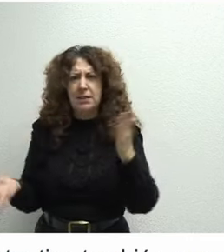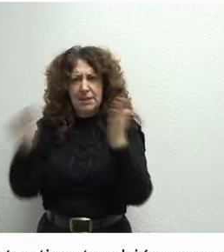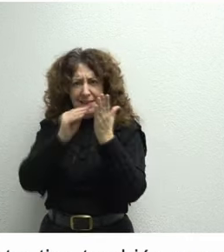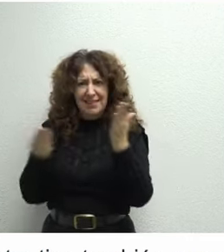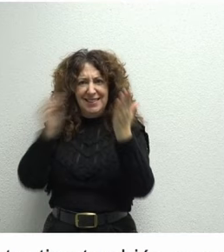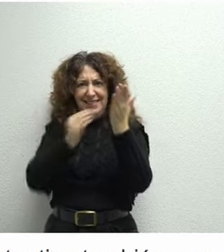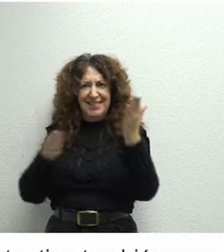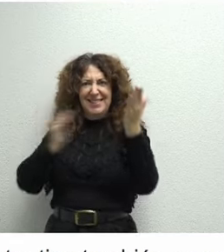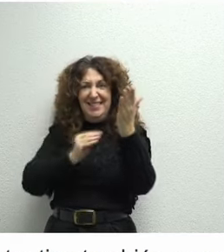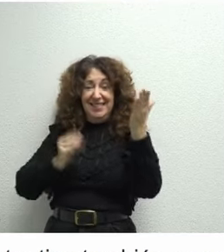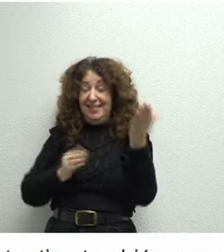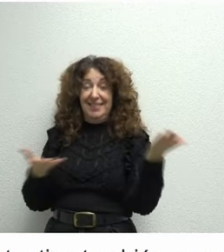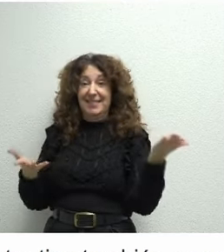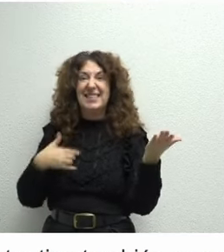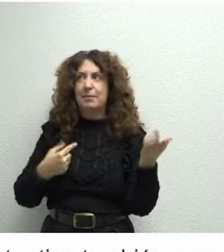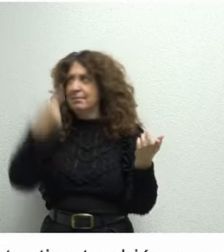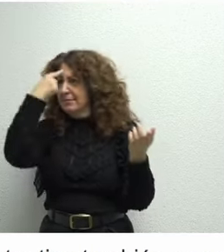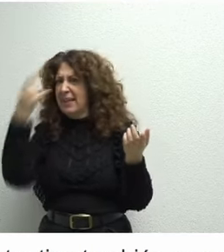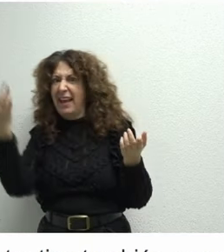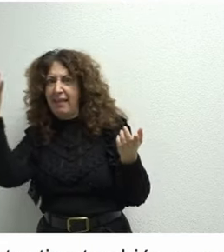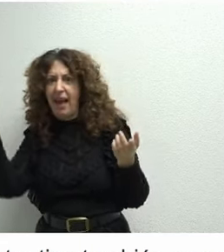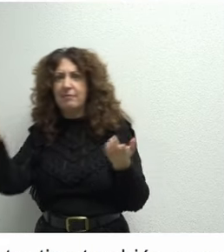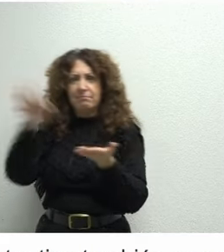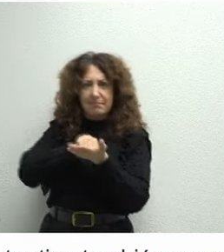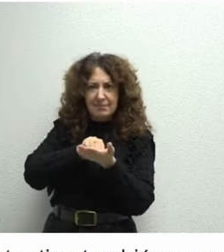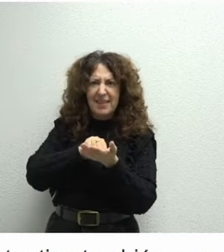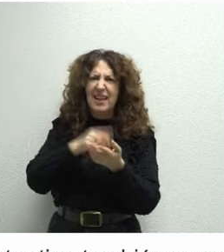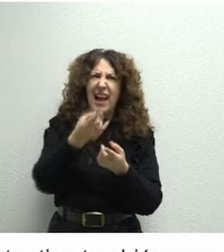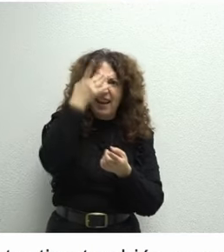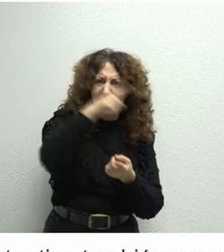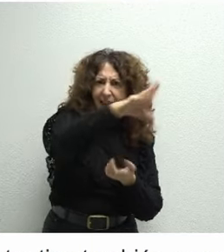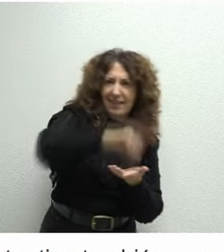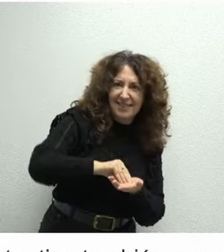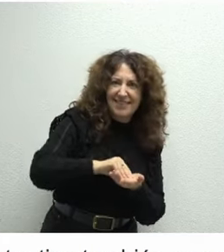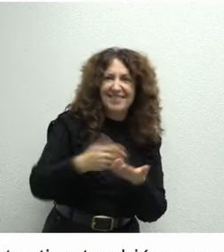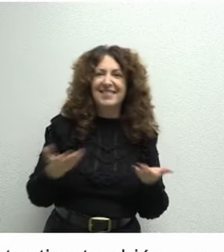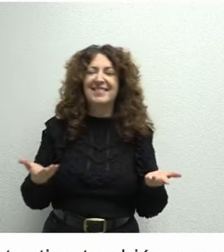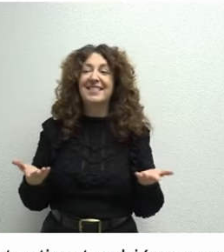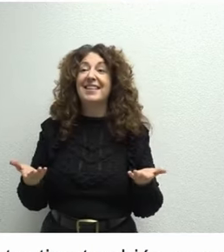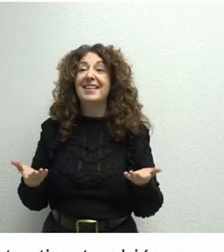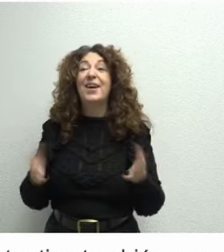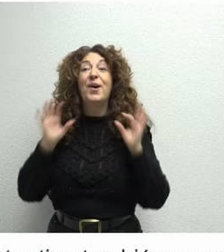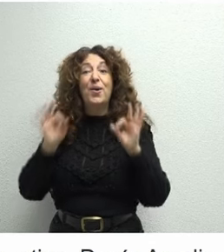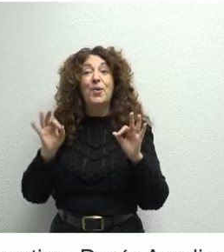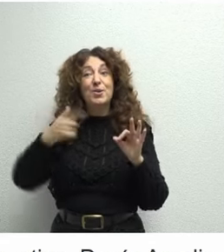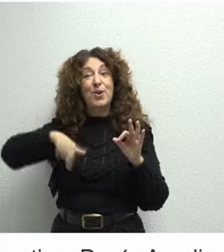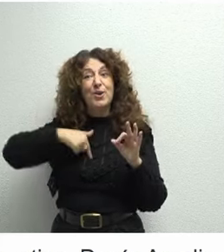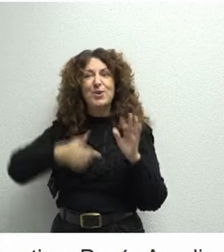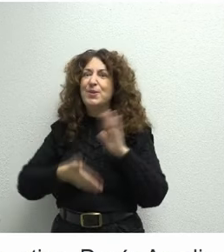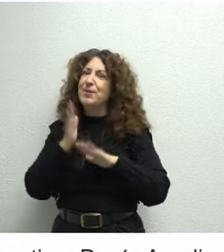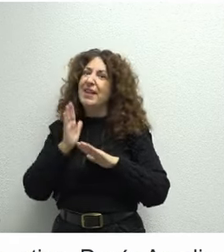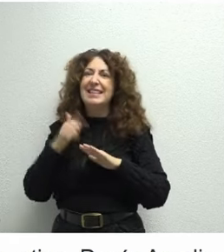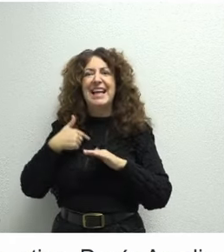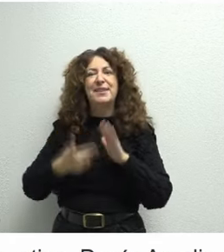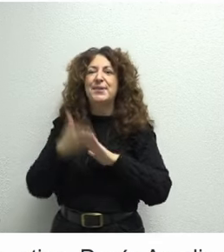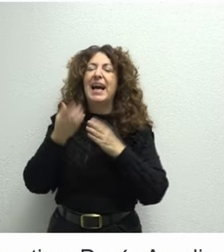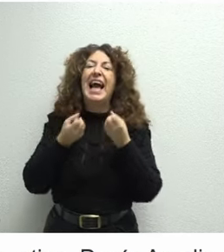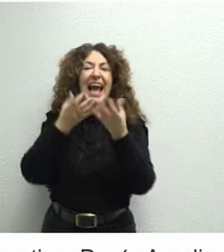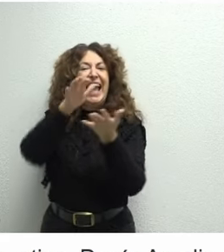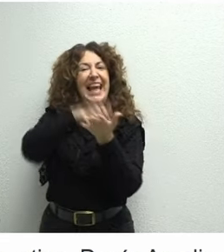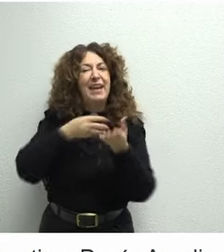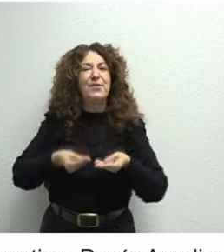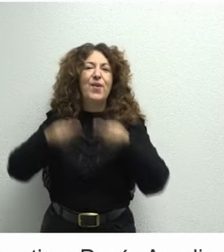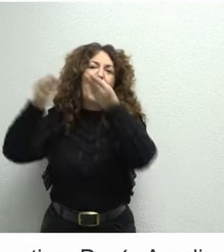No porque me vienen nuevas iniciativas nuevas ideas Bueno de hecho nosotros nos íbamos también muy ilusionados diciendo qué bien Pues ahora llevamos el informe al